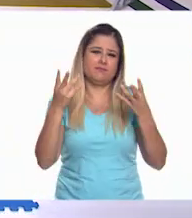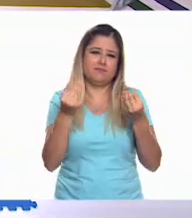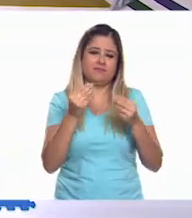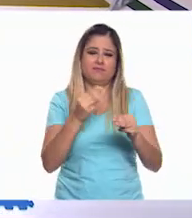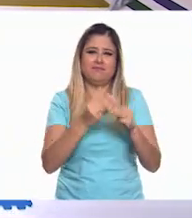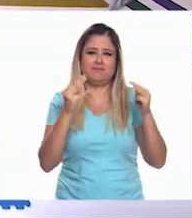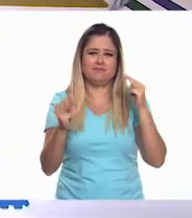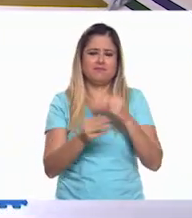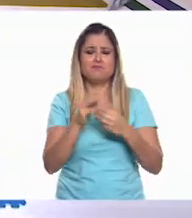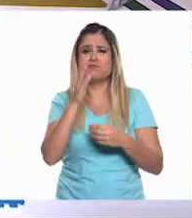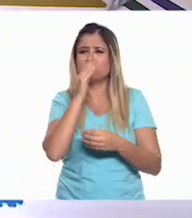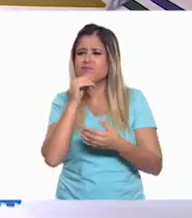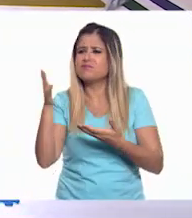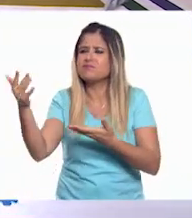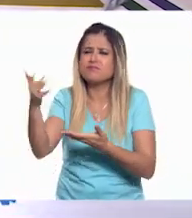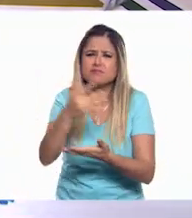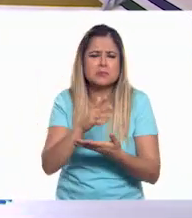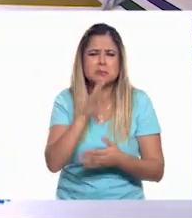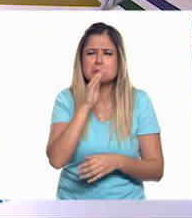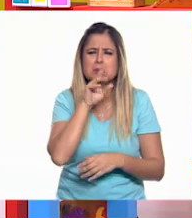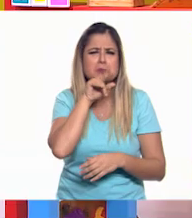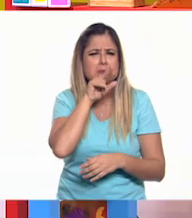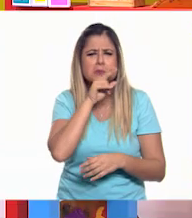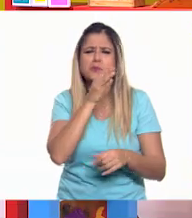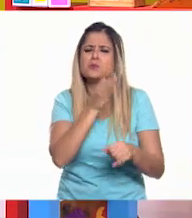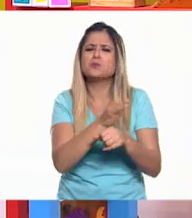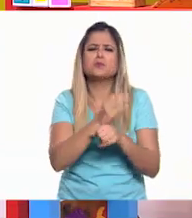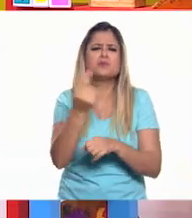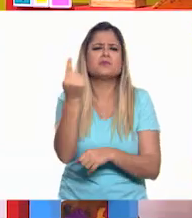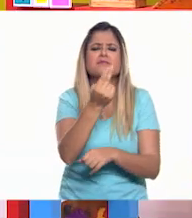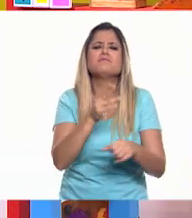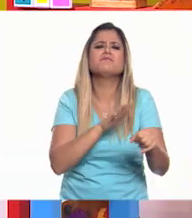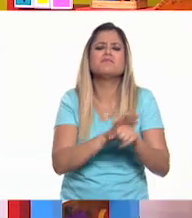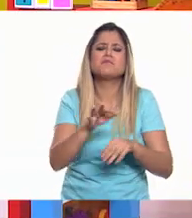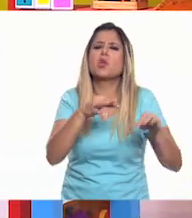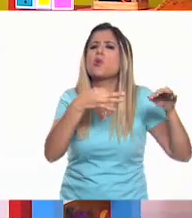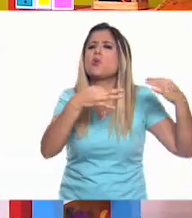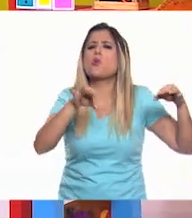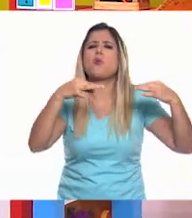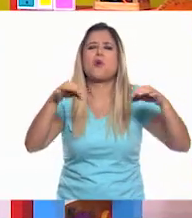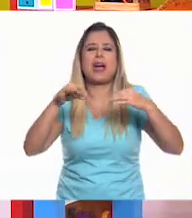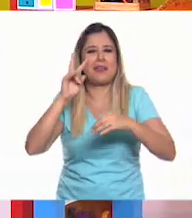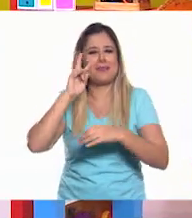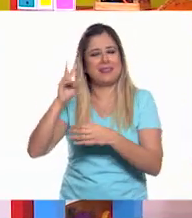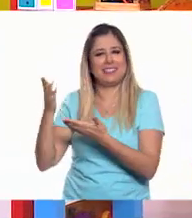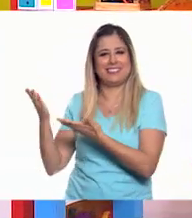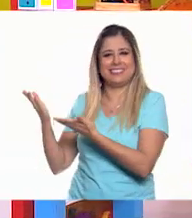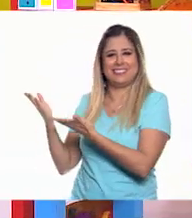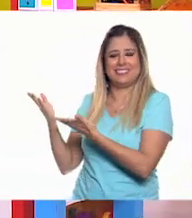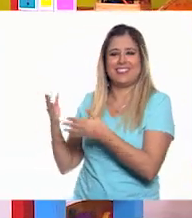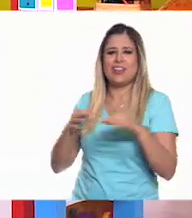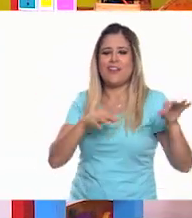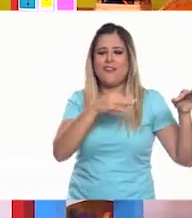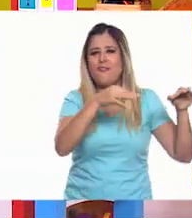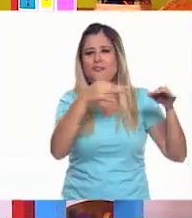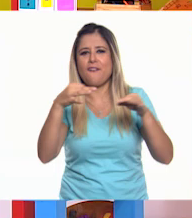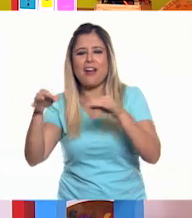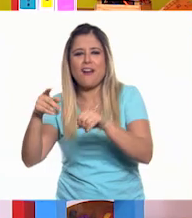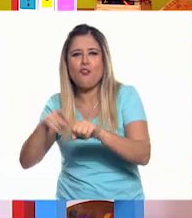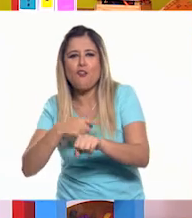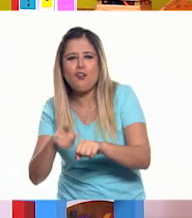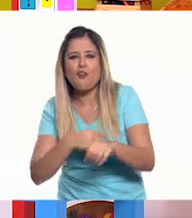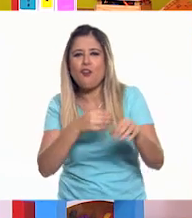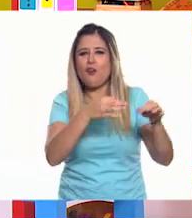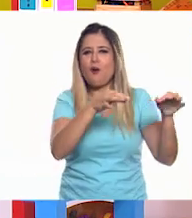material que no podamos conseguir. En este momento solamente vamos a ocupar hojas. Como ya podemos ver, tengo aquí hojas de colores, tengo